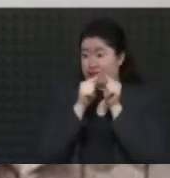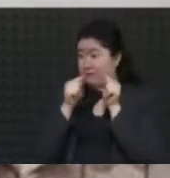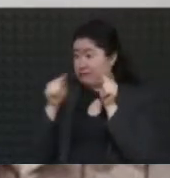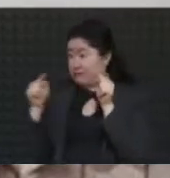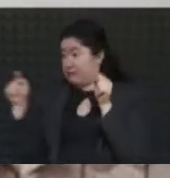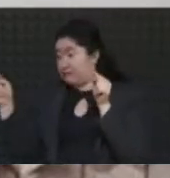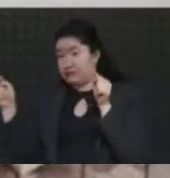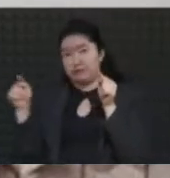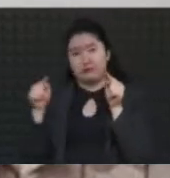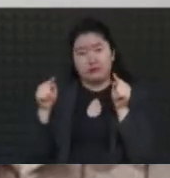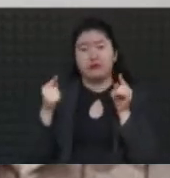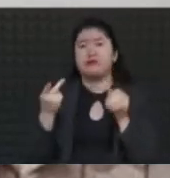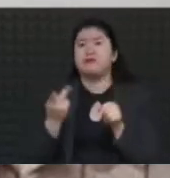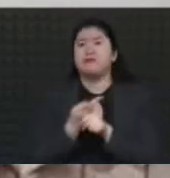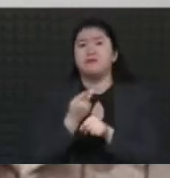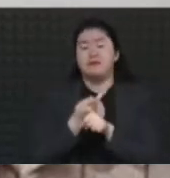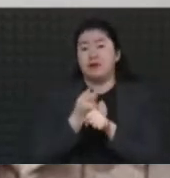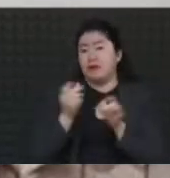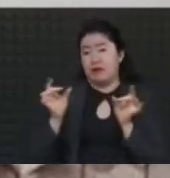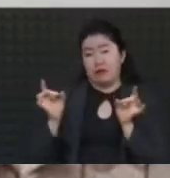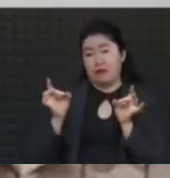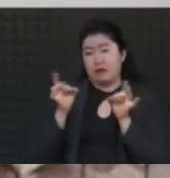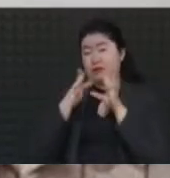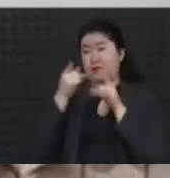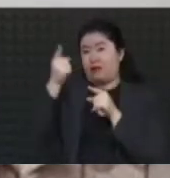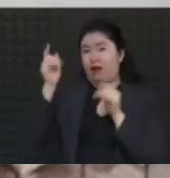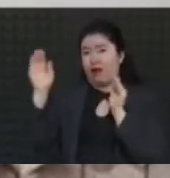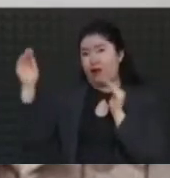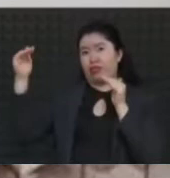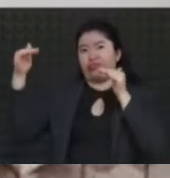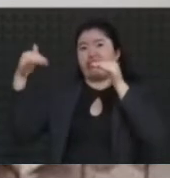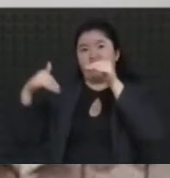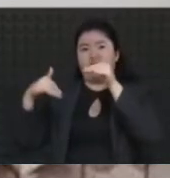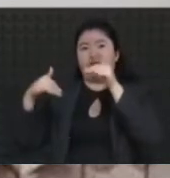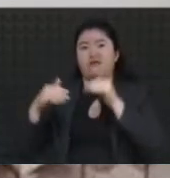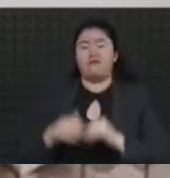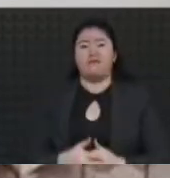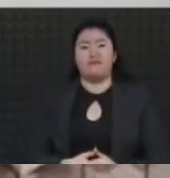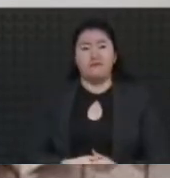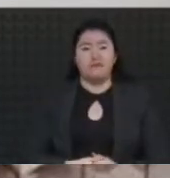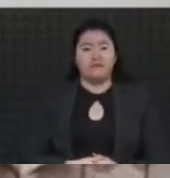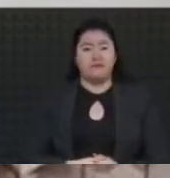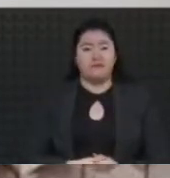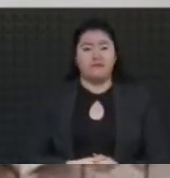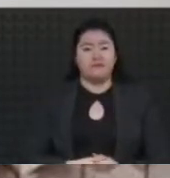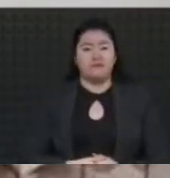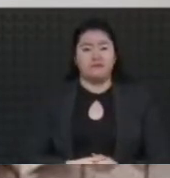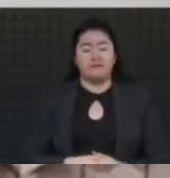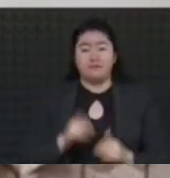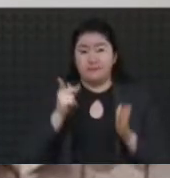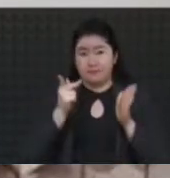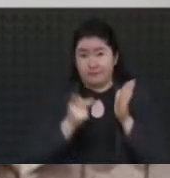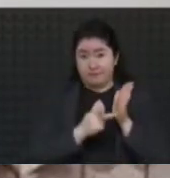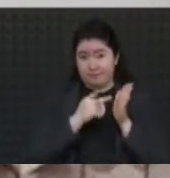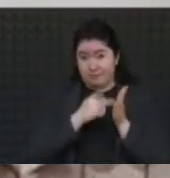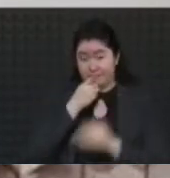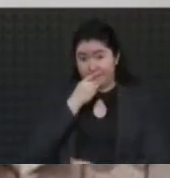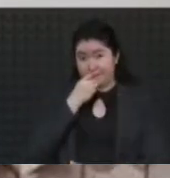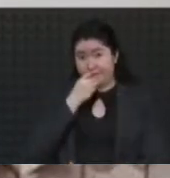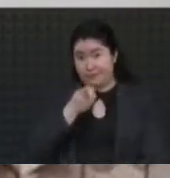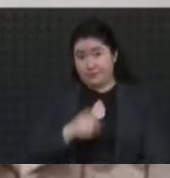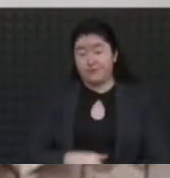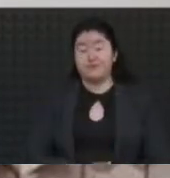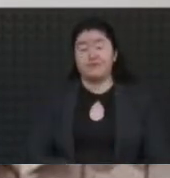que causó que parte del tramo elevado perdiera su estructura compuesta. Lo leo nuevamente.